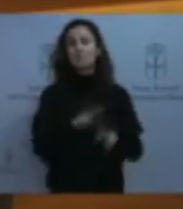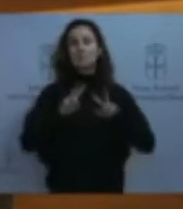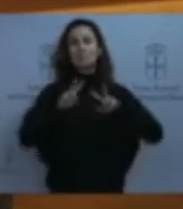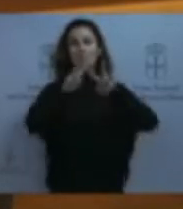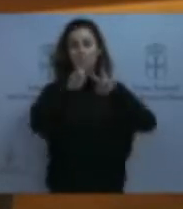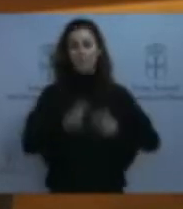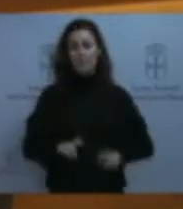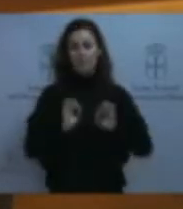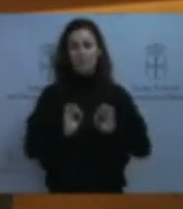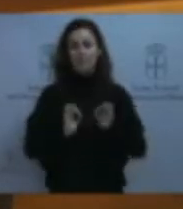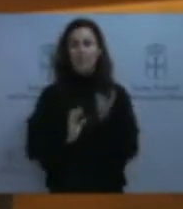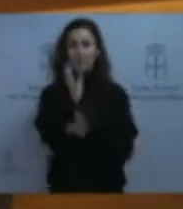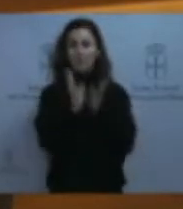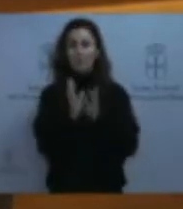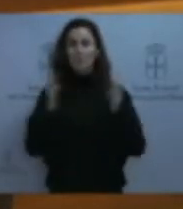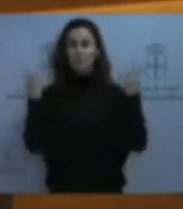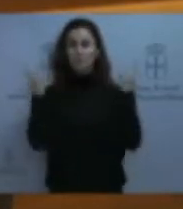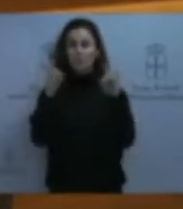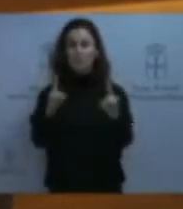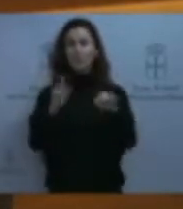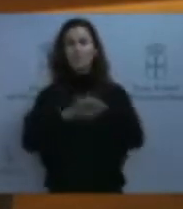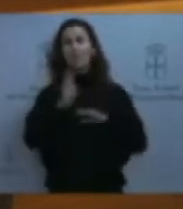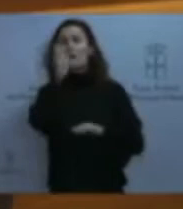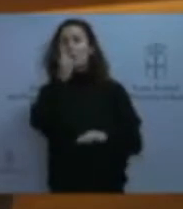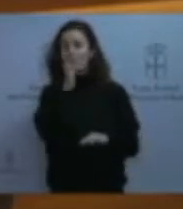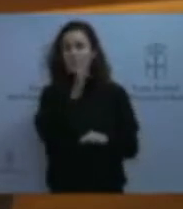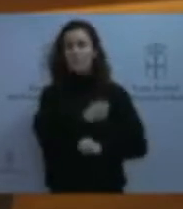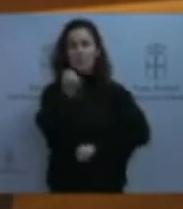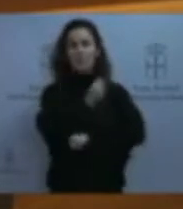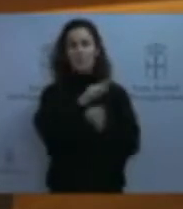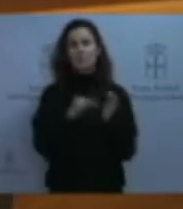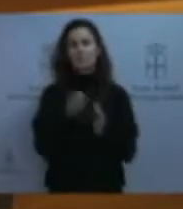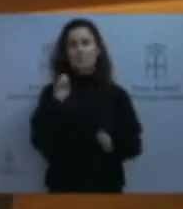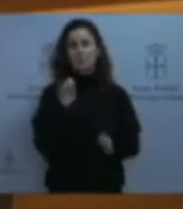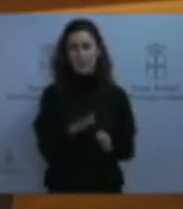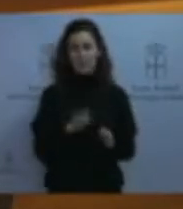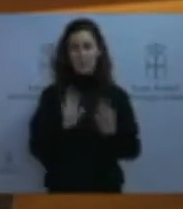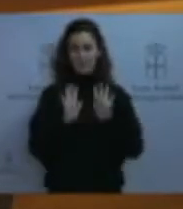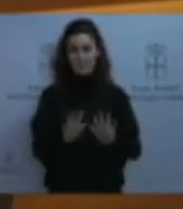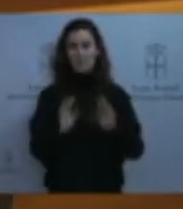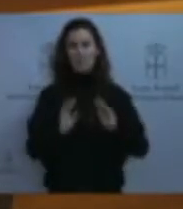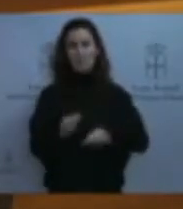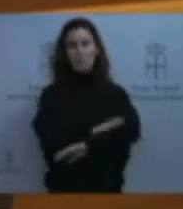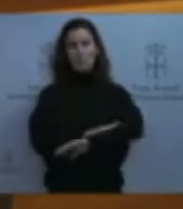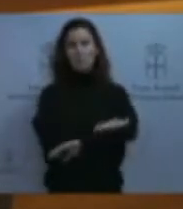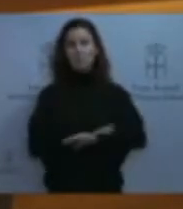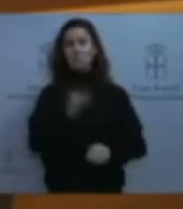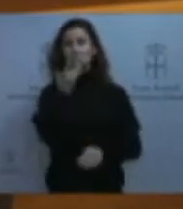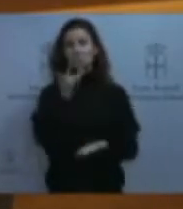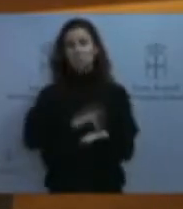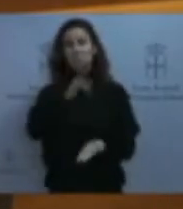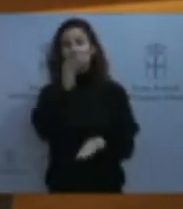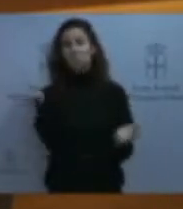Incendios Forestales de las trágicas experiencias de diciembre del 2015. Y, sin embargo, su Gobierno no movió ficha para